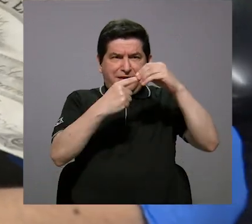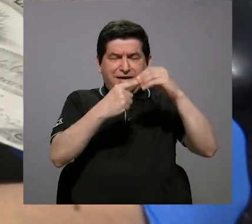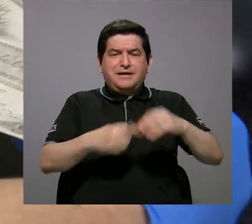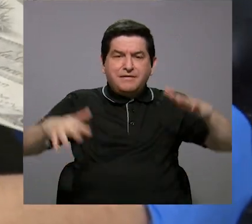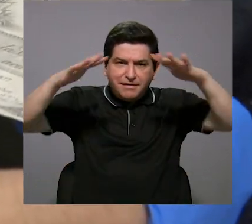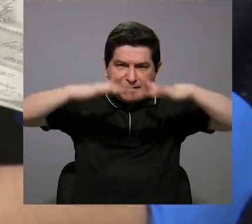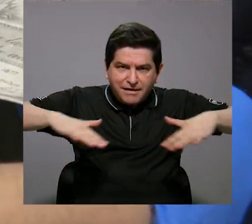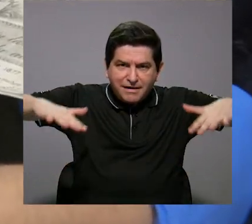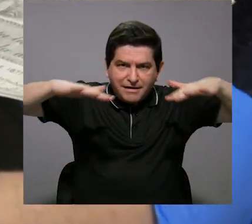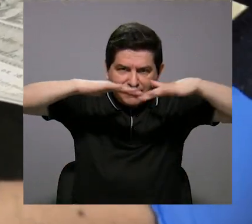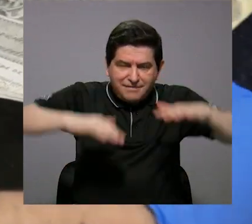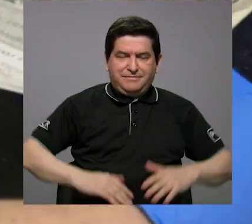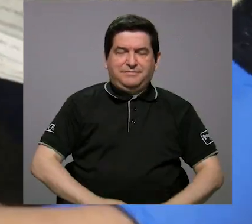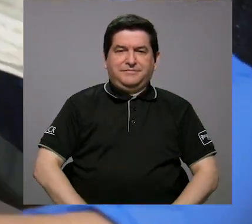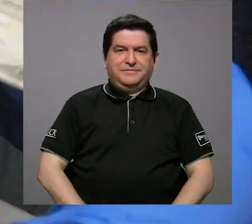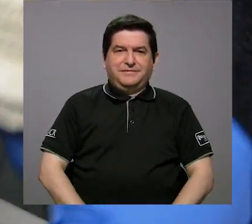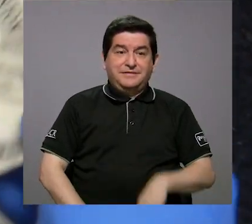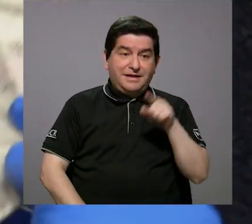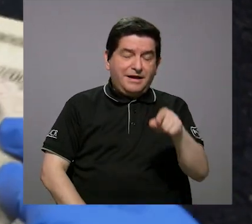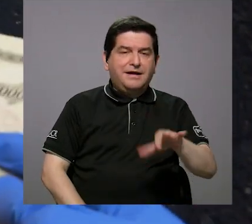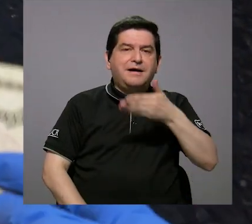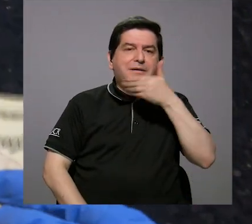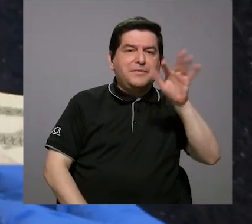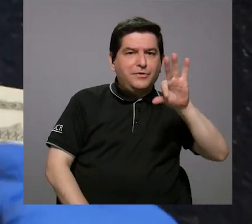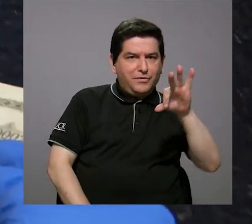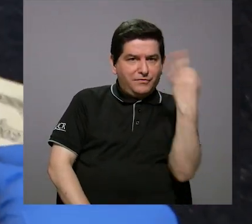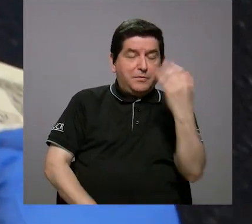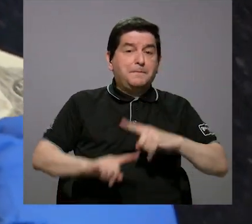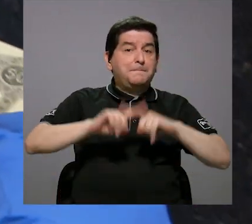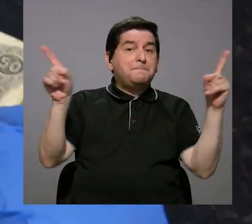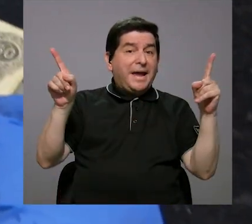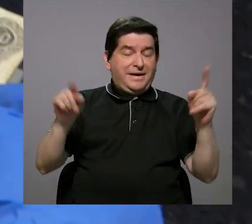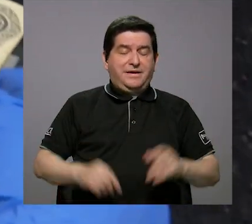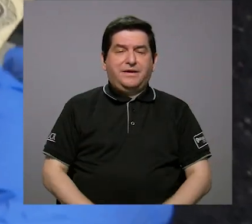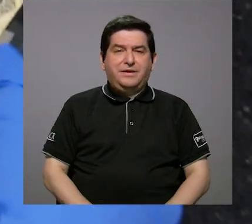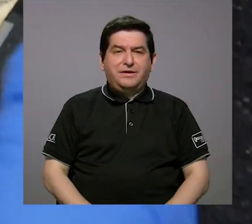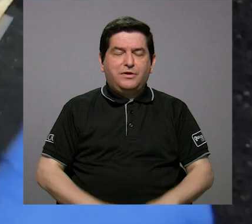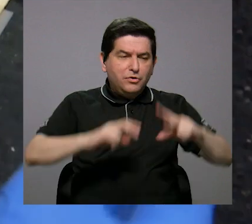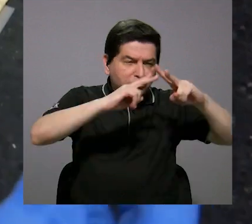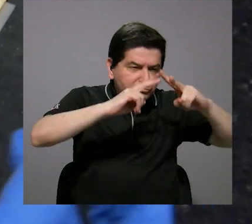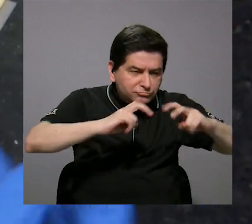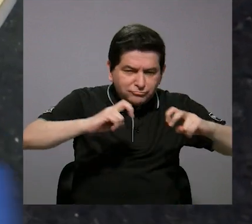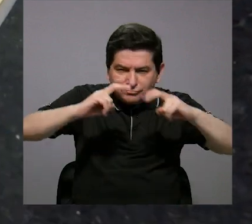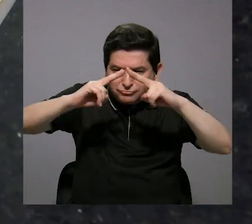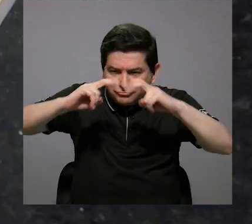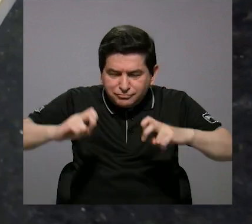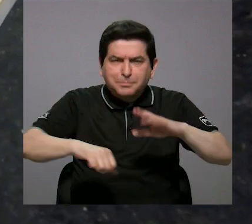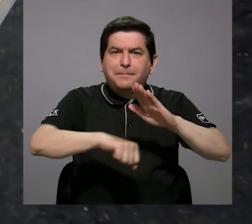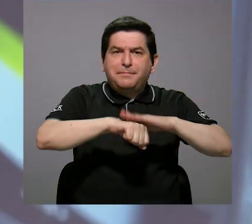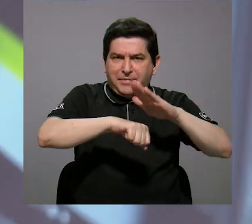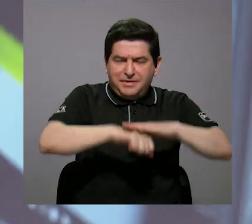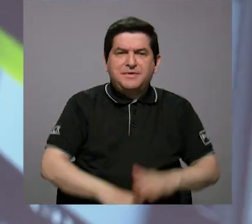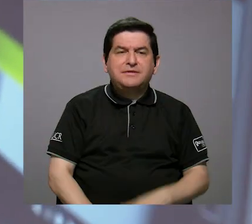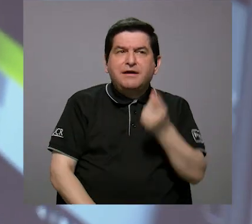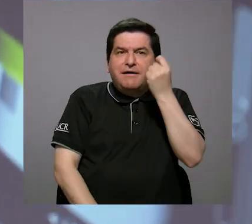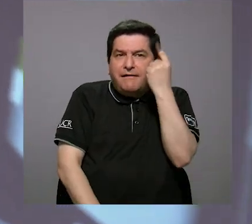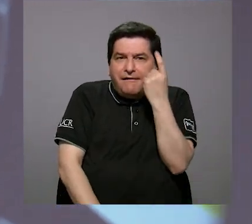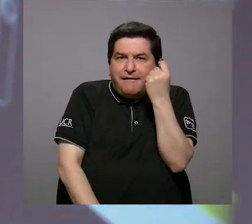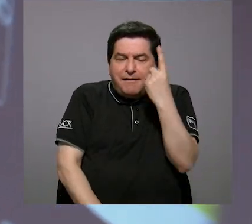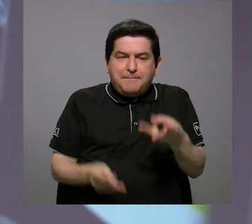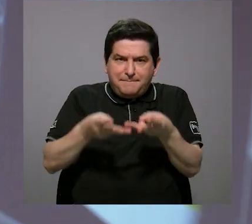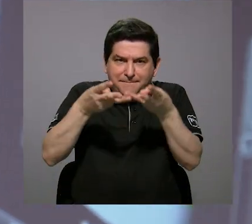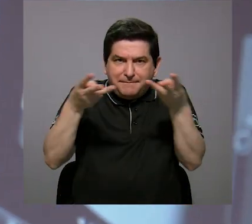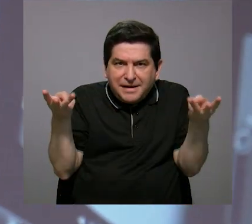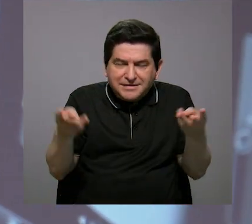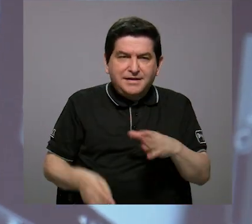principalmente el medio ambiente y la conservación ambiental de la mejor manera, pero a través de estos análisis lo que hacemos también es entender